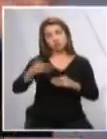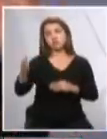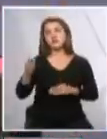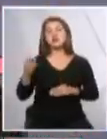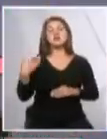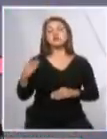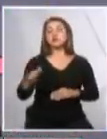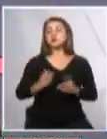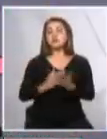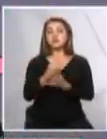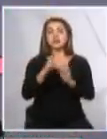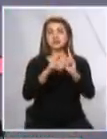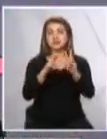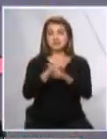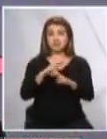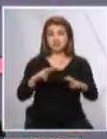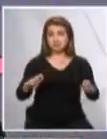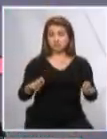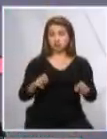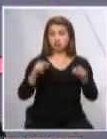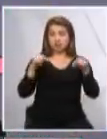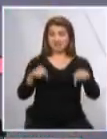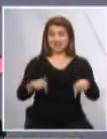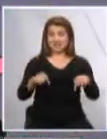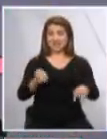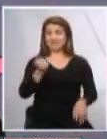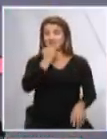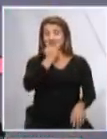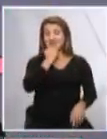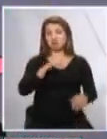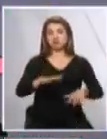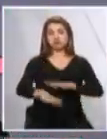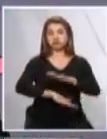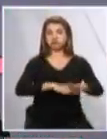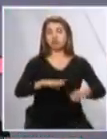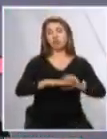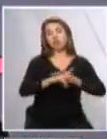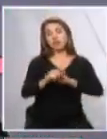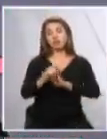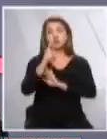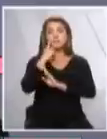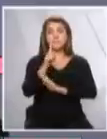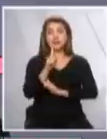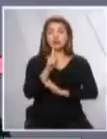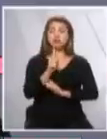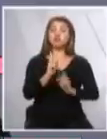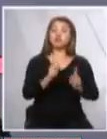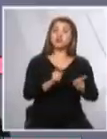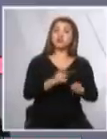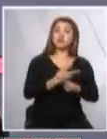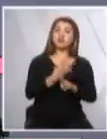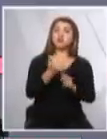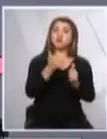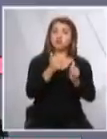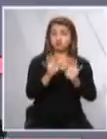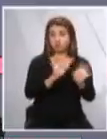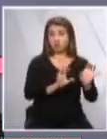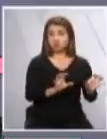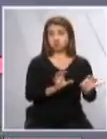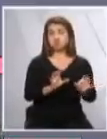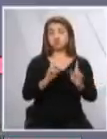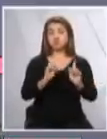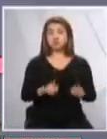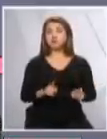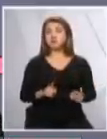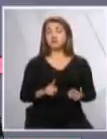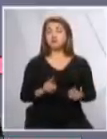toda la investigación que corresponda respecto de estas fallas o irregularidades o delitos. Pero debiera salir ahí un buen producto y yo creo que deberíamos